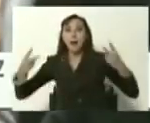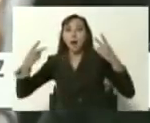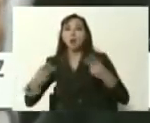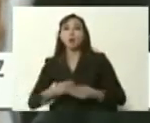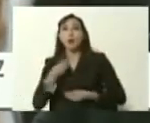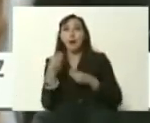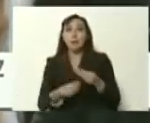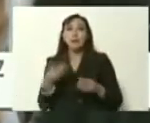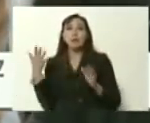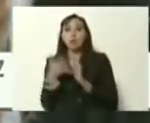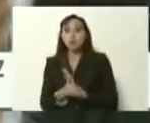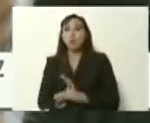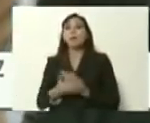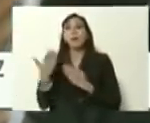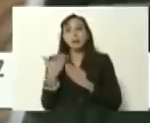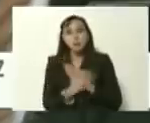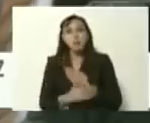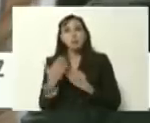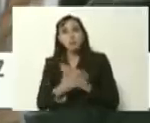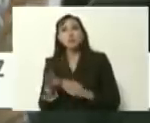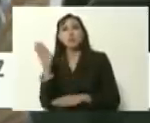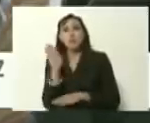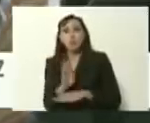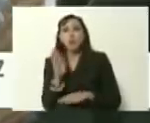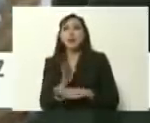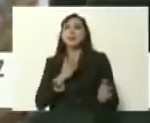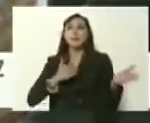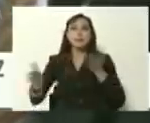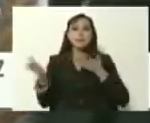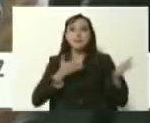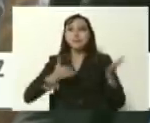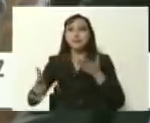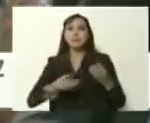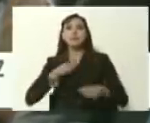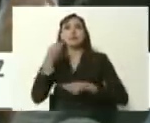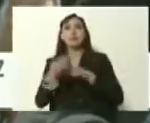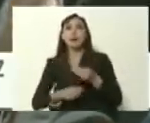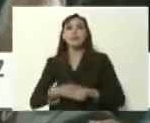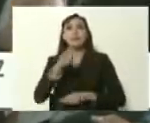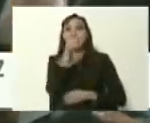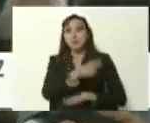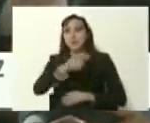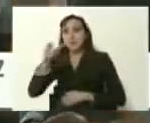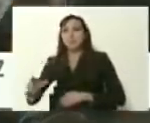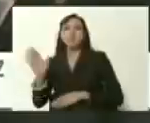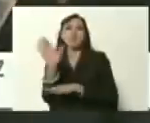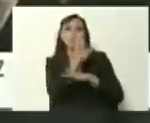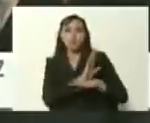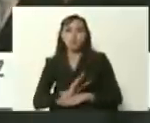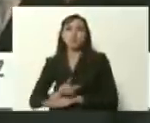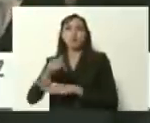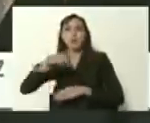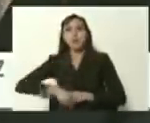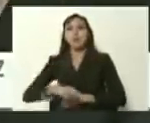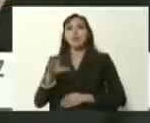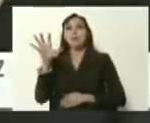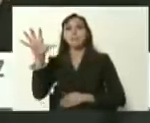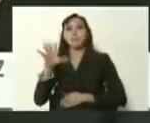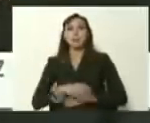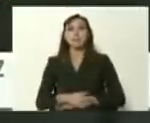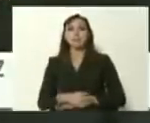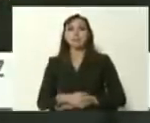el carácter humanista y protector del servicio que prestan los funcionarios de seguridad del Estado. Y